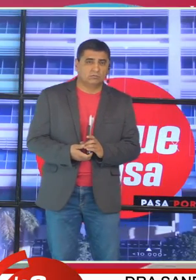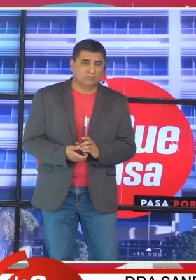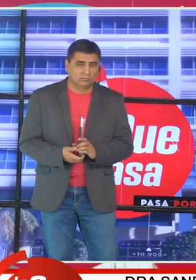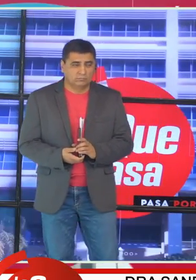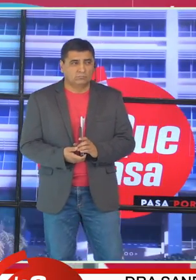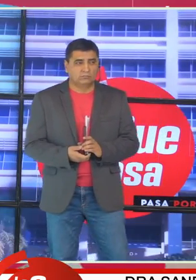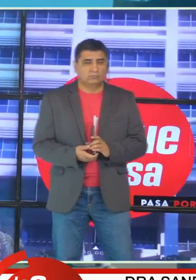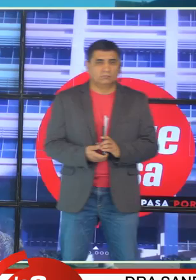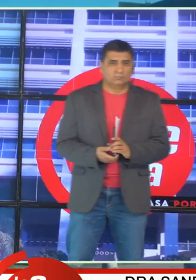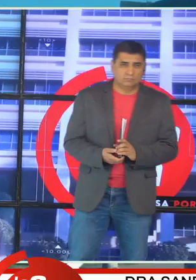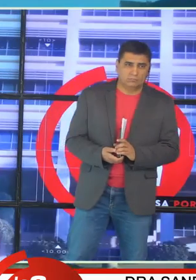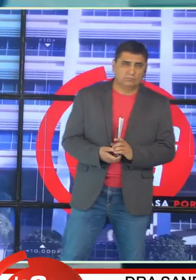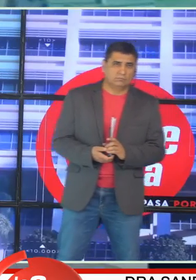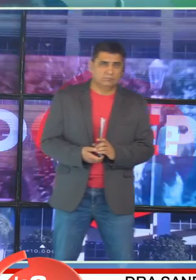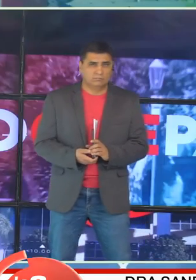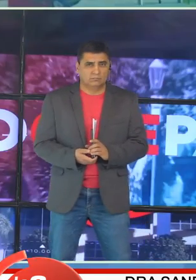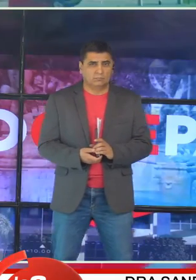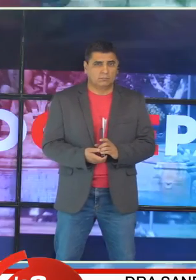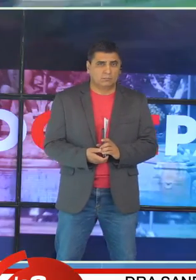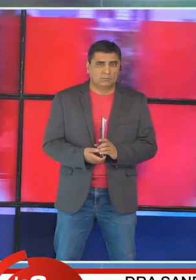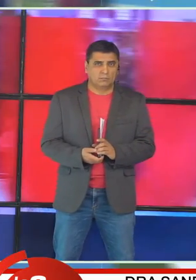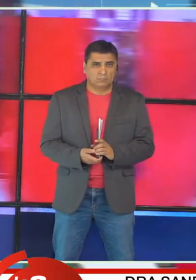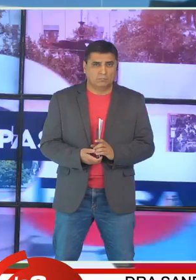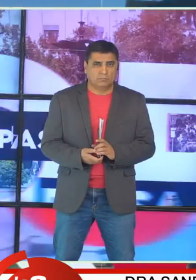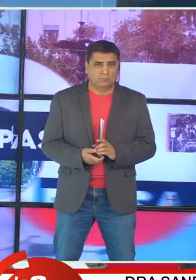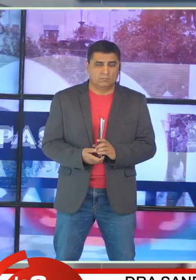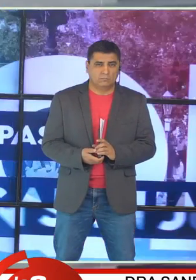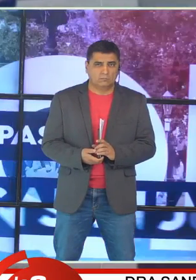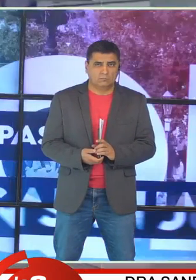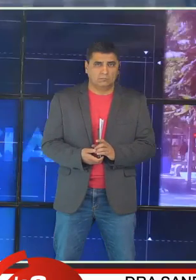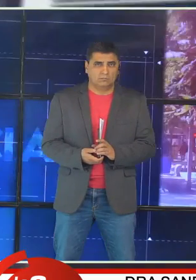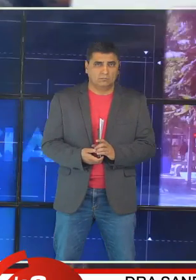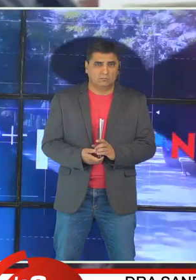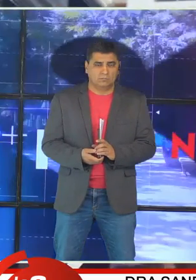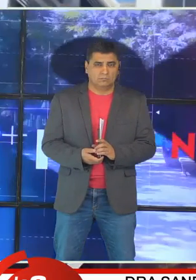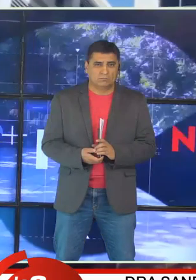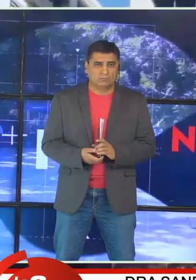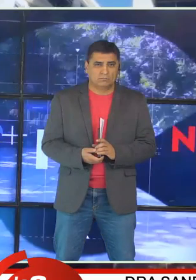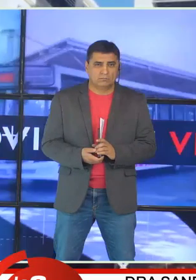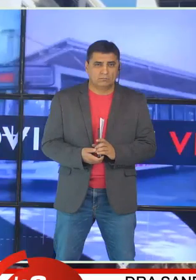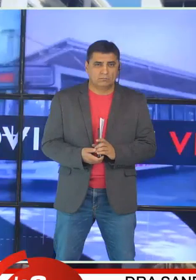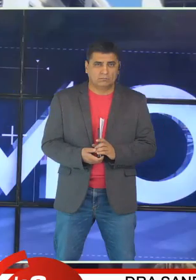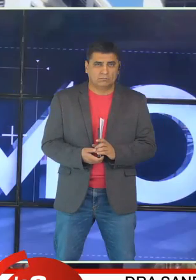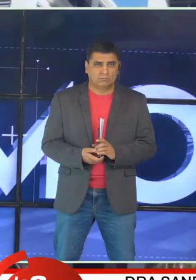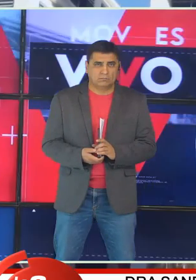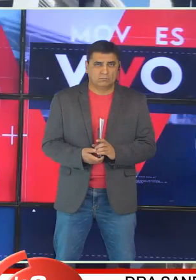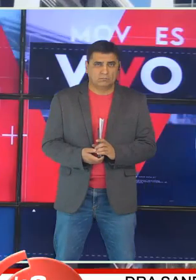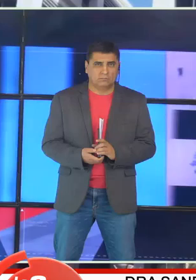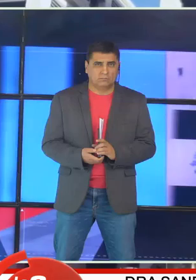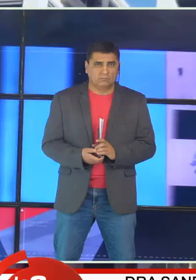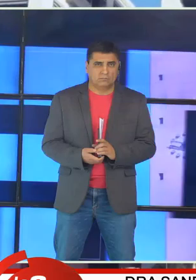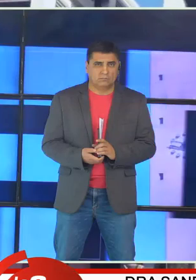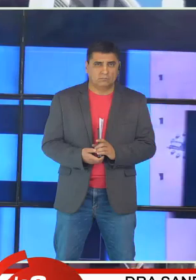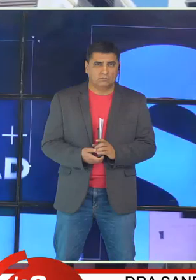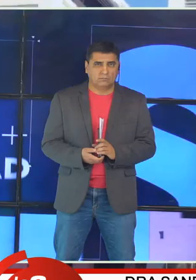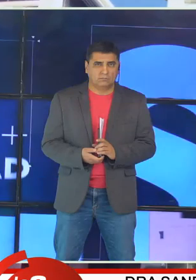pandemia. Eso nos mostró que el aumento de la cantidad de todo, de las pocas mamografías que